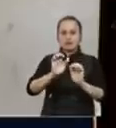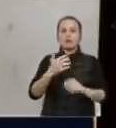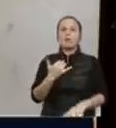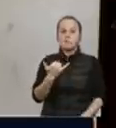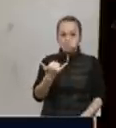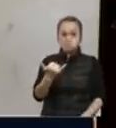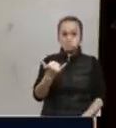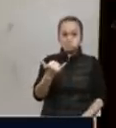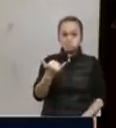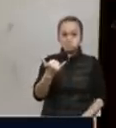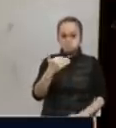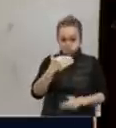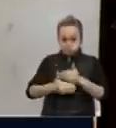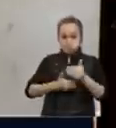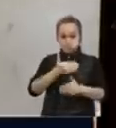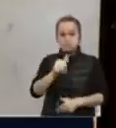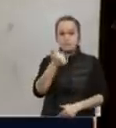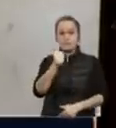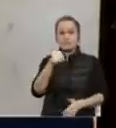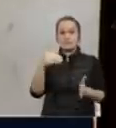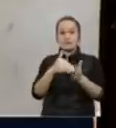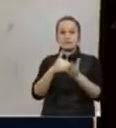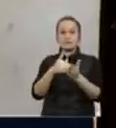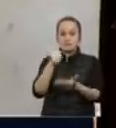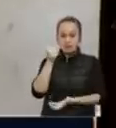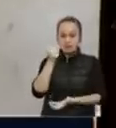que desarrollar, otros 10.000 millones.